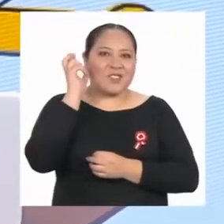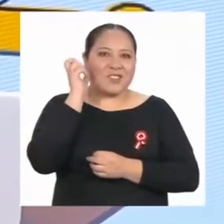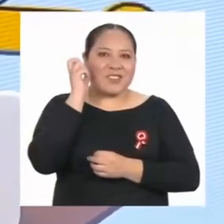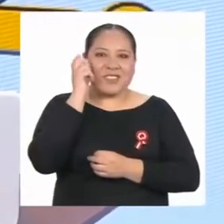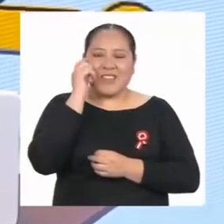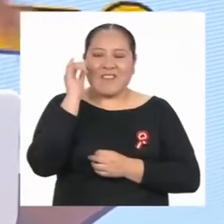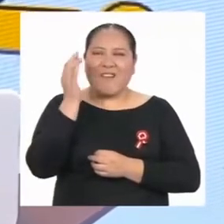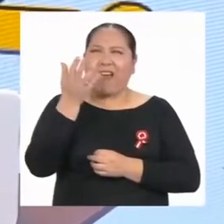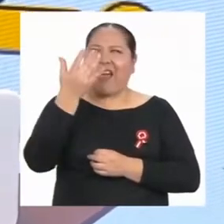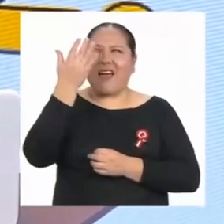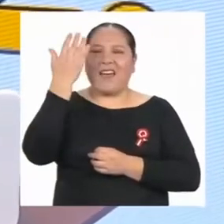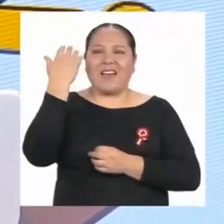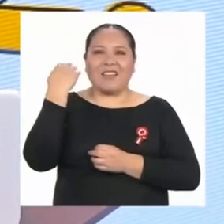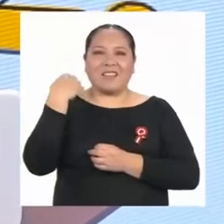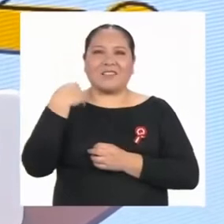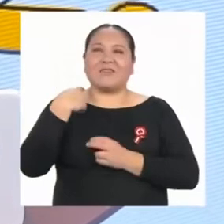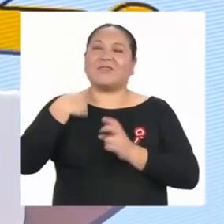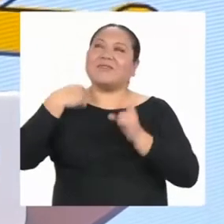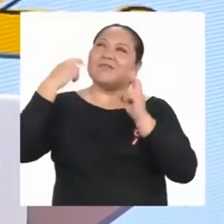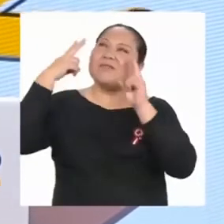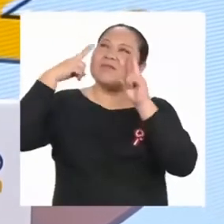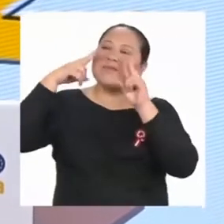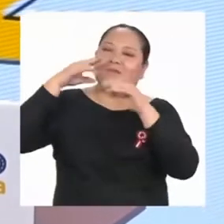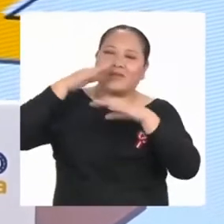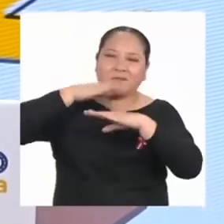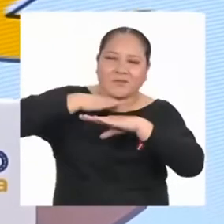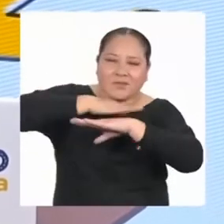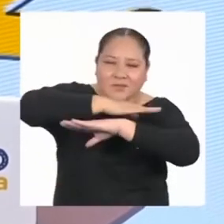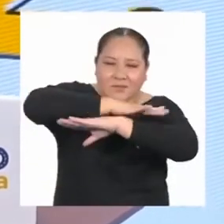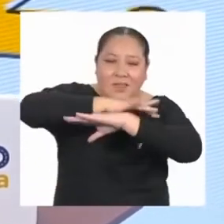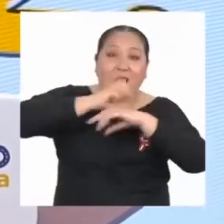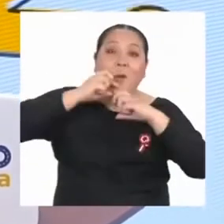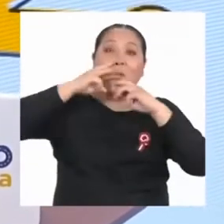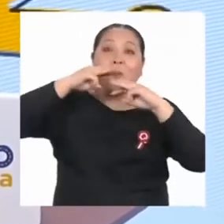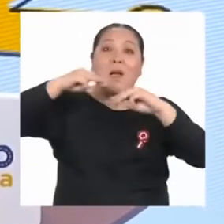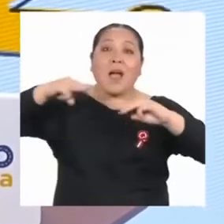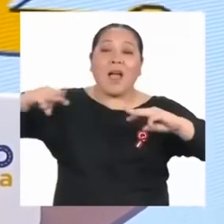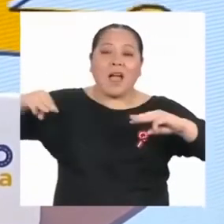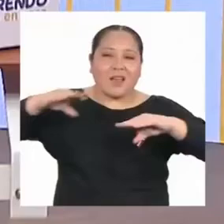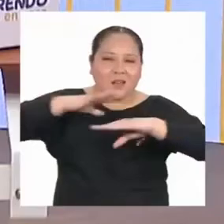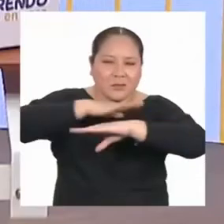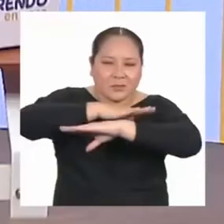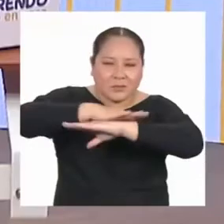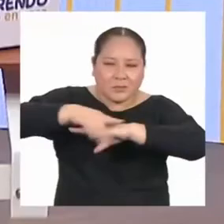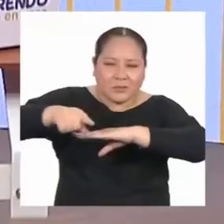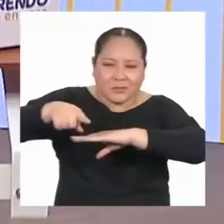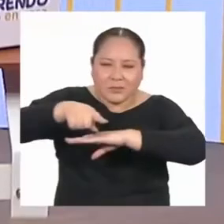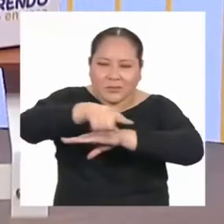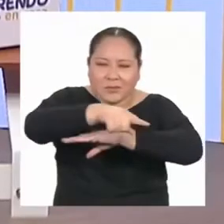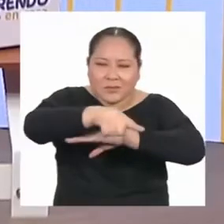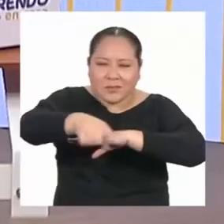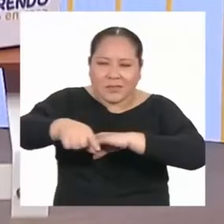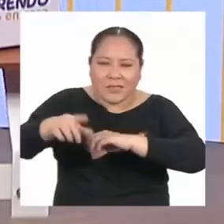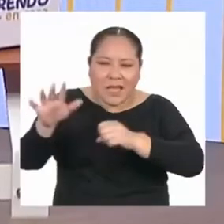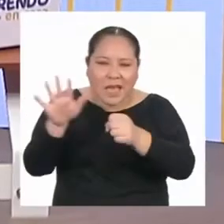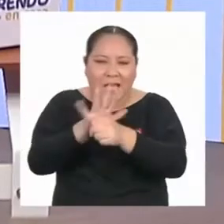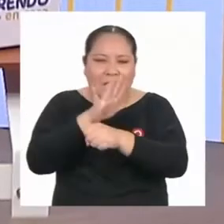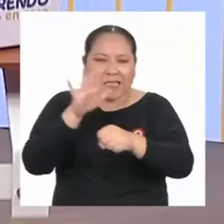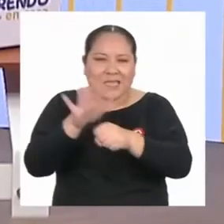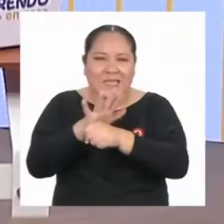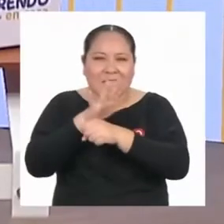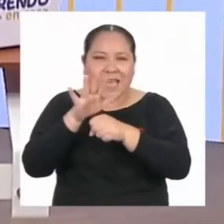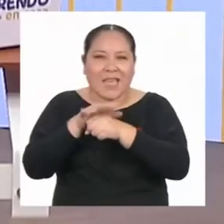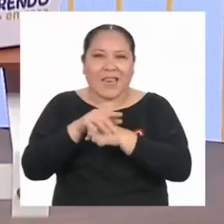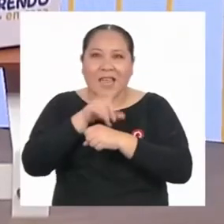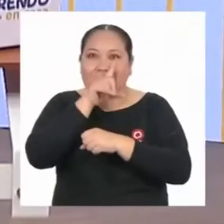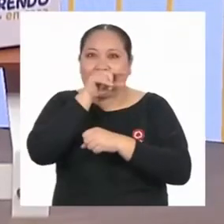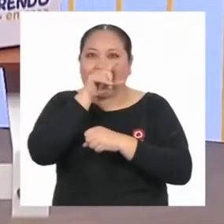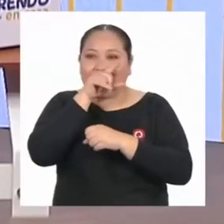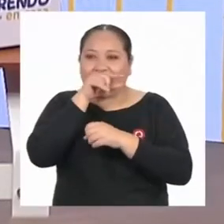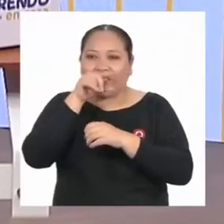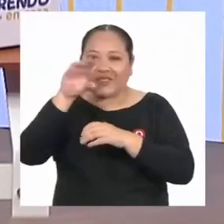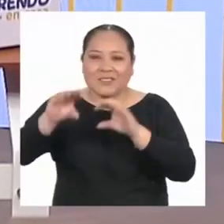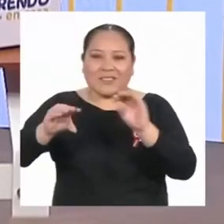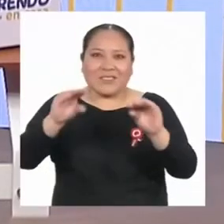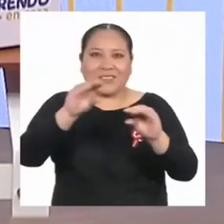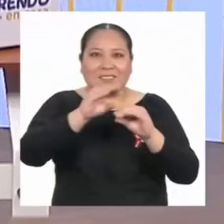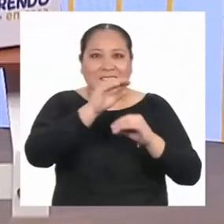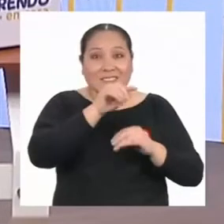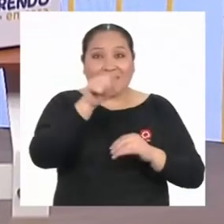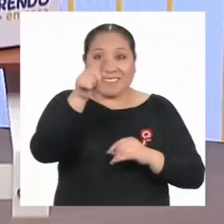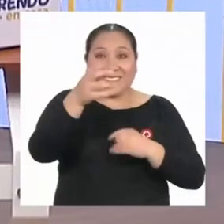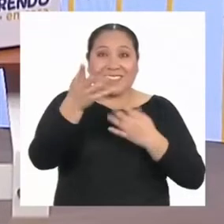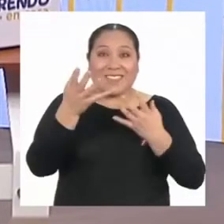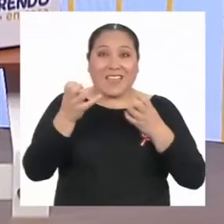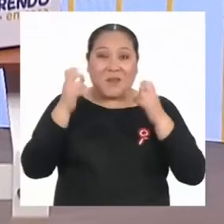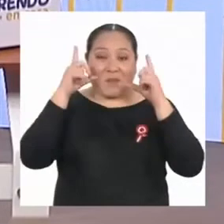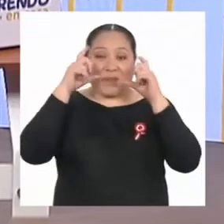niña. Y cuando vi el horizonte, vi la playa repleta de aves. Parecía una foto de esas que quieres poner en el fondo